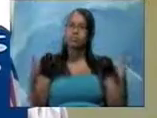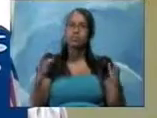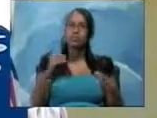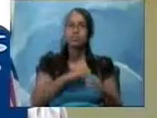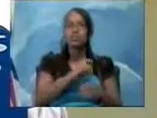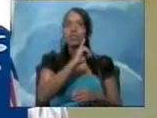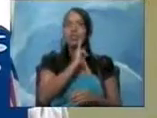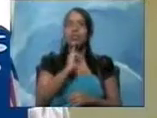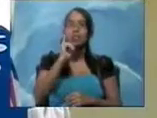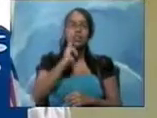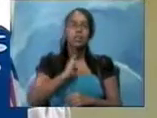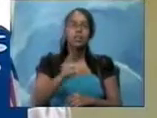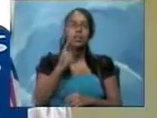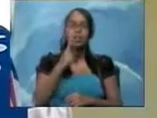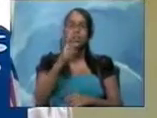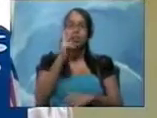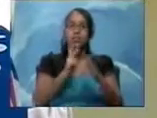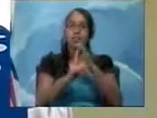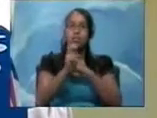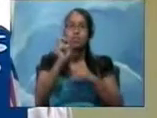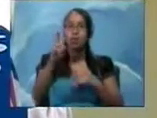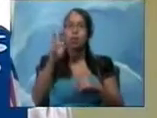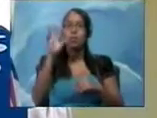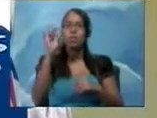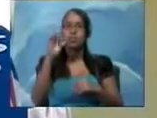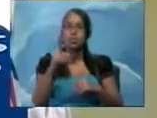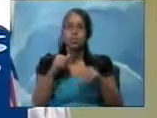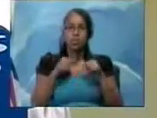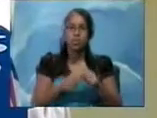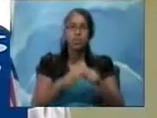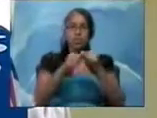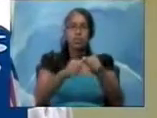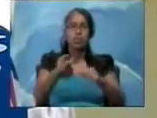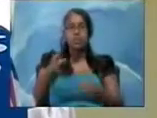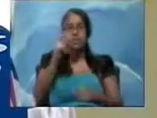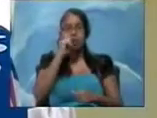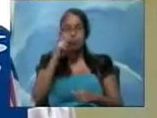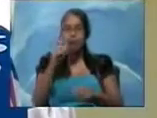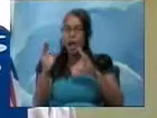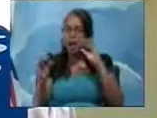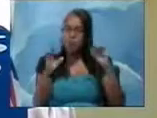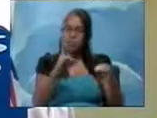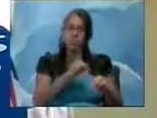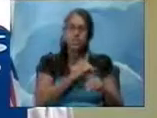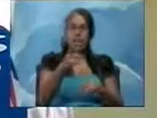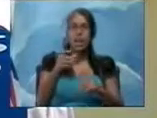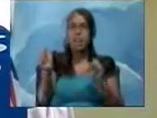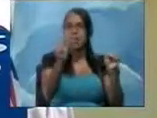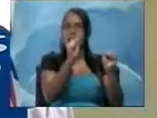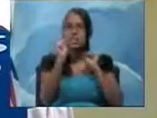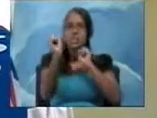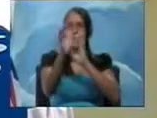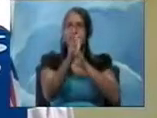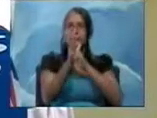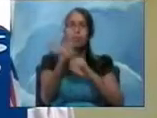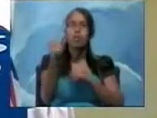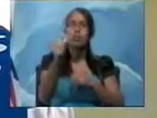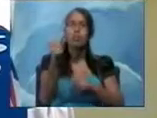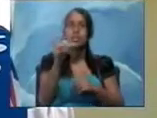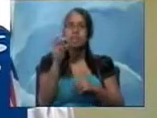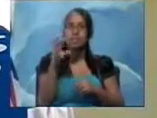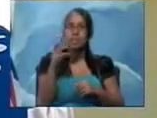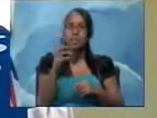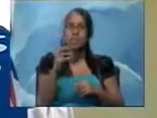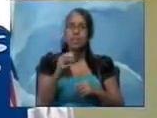dice en el verso 28 continúa Pedro hablando citando el salmo 16